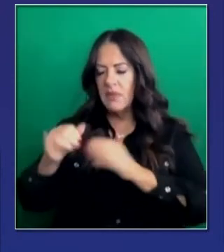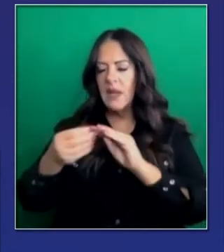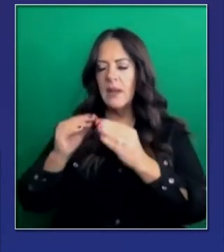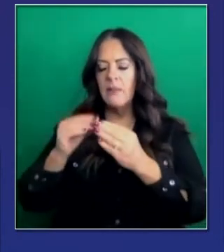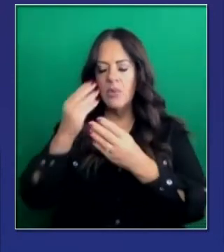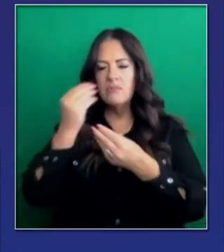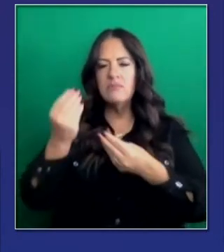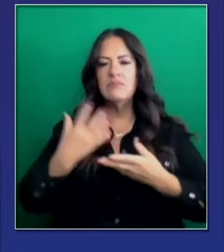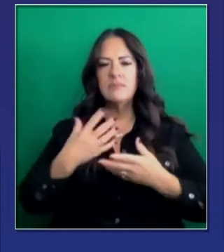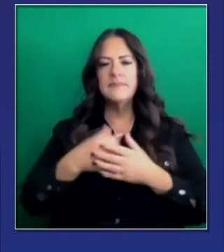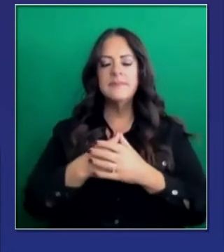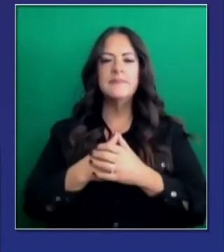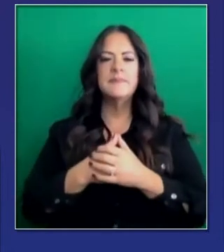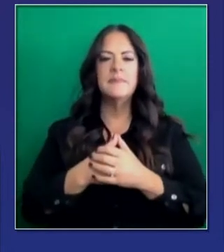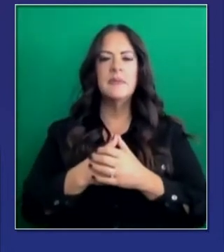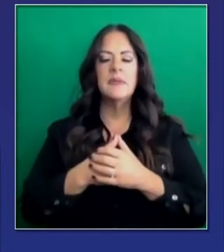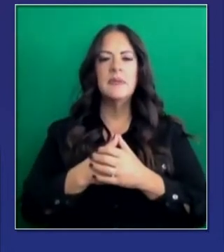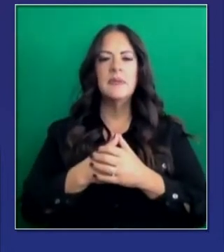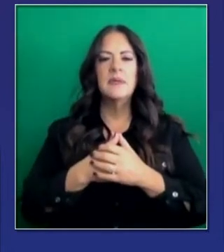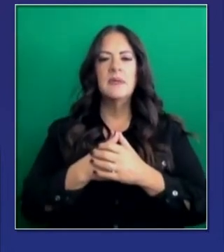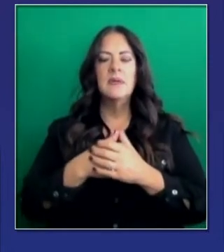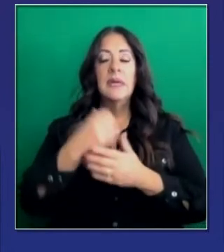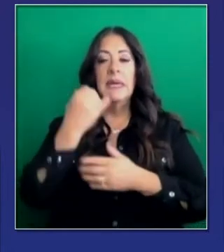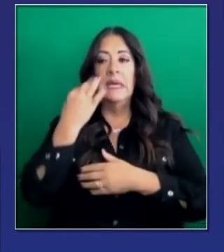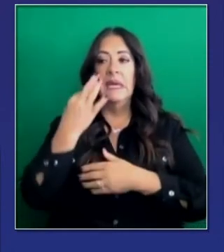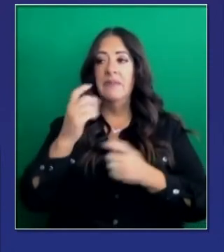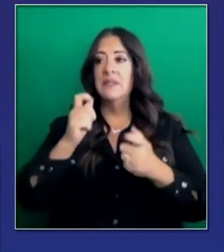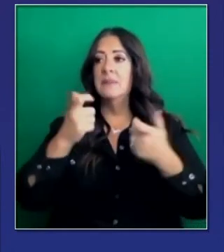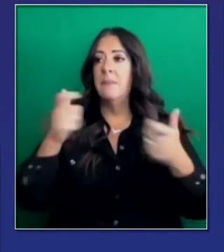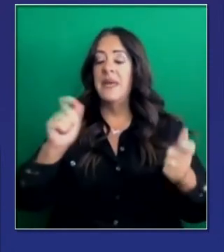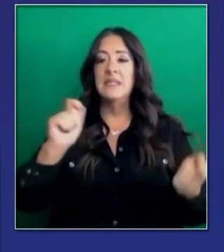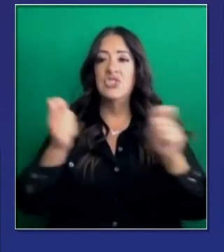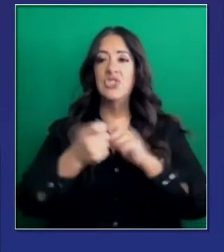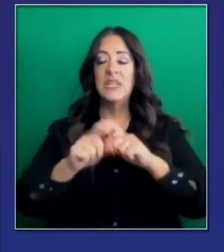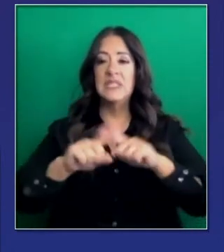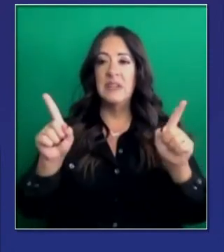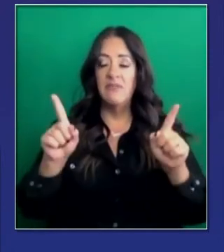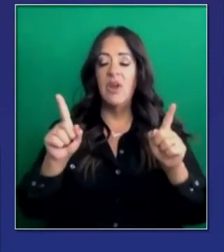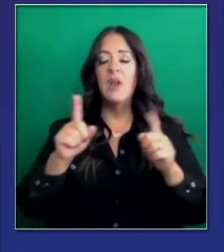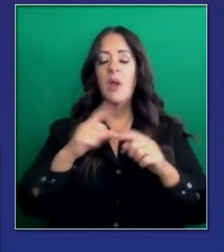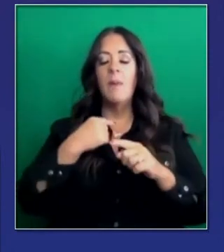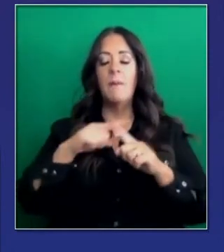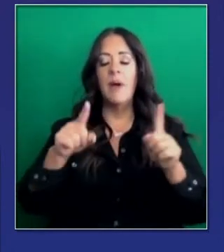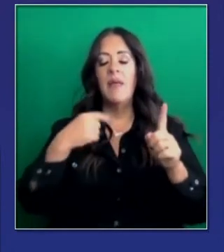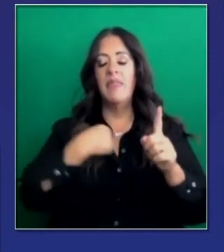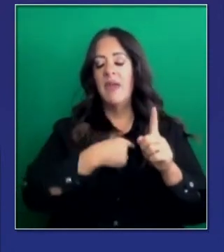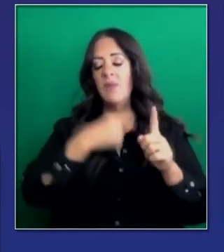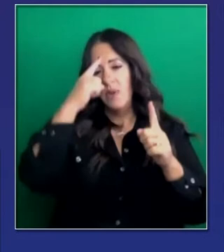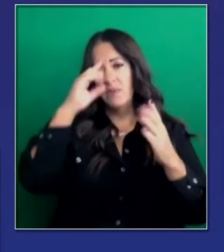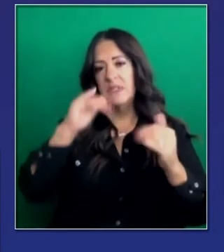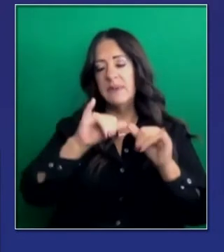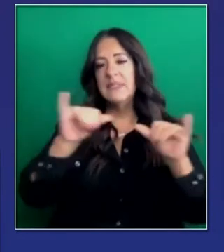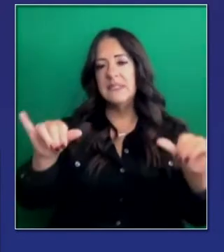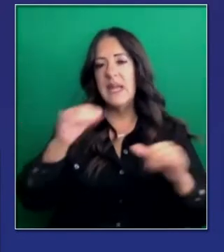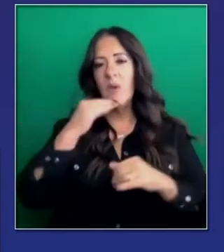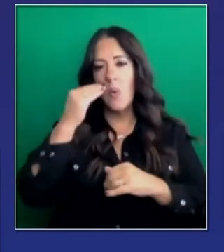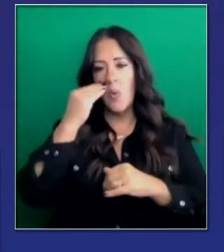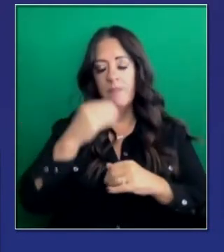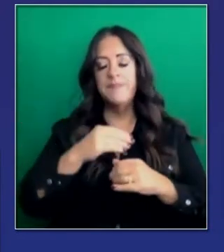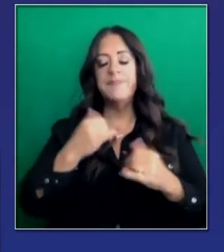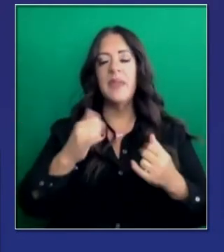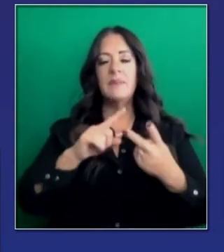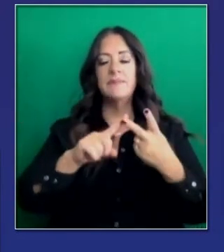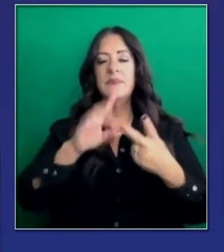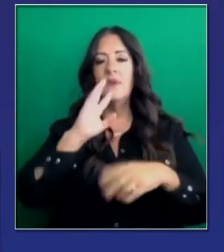en cuanto a la capacidad actual a menos que las proyecciones sean muy diferentes de lo que tendremos si sigue las normas de quedarse en